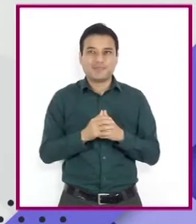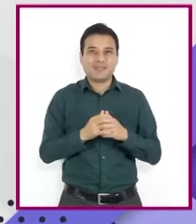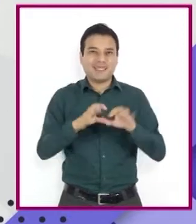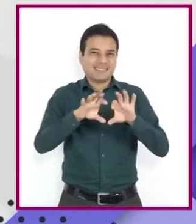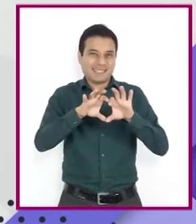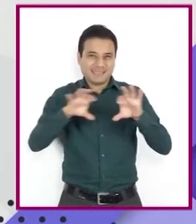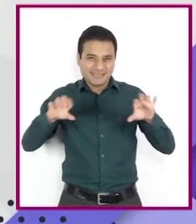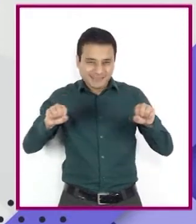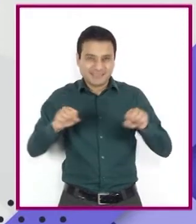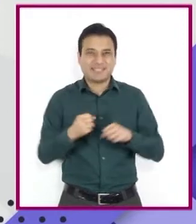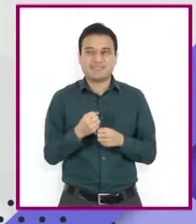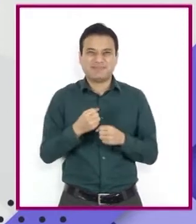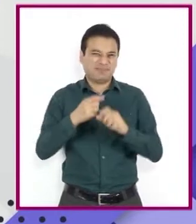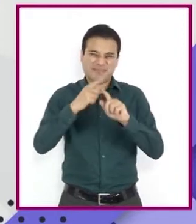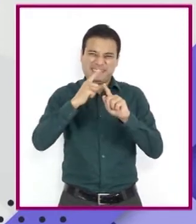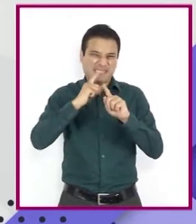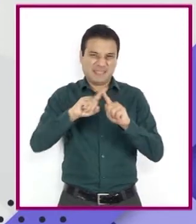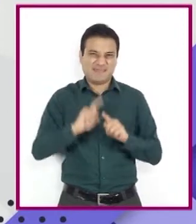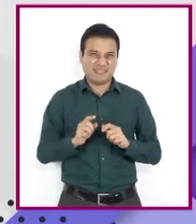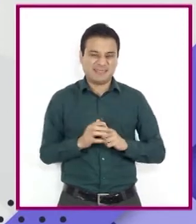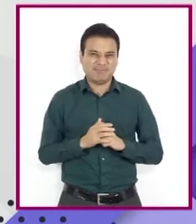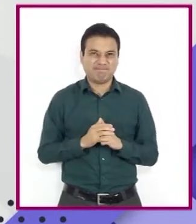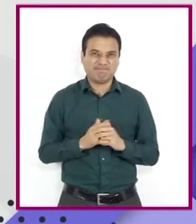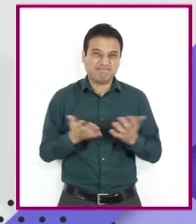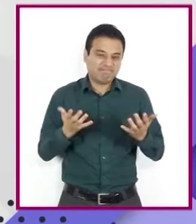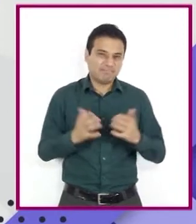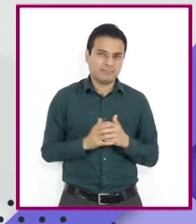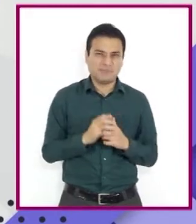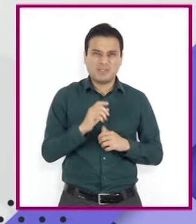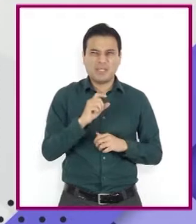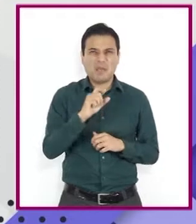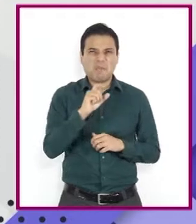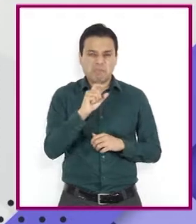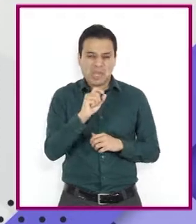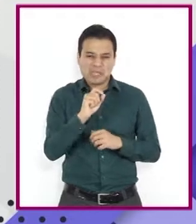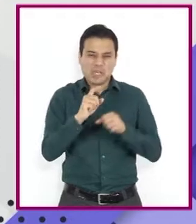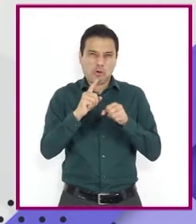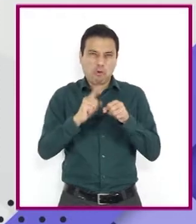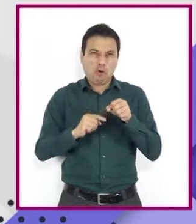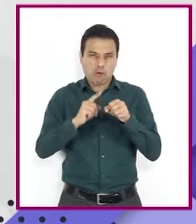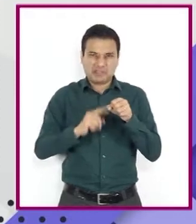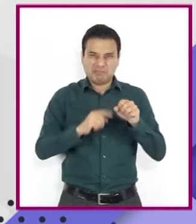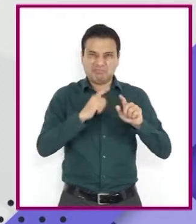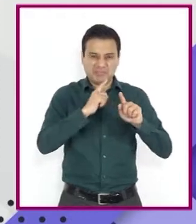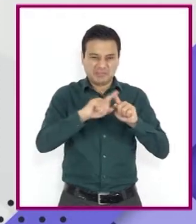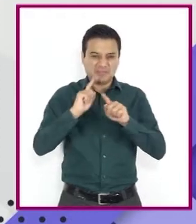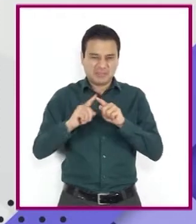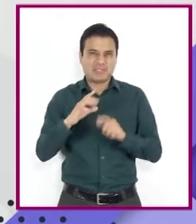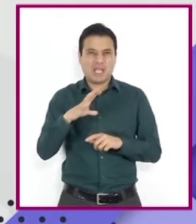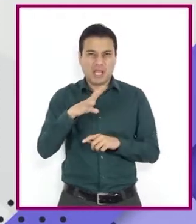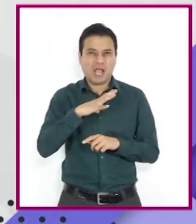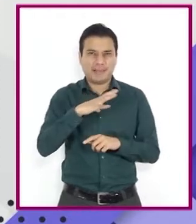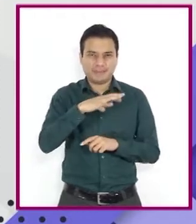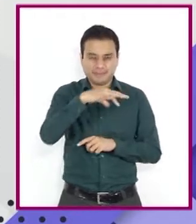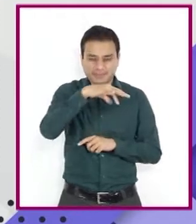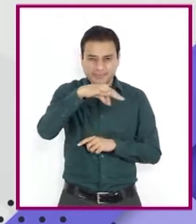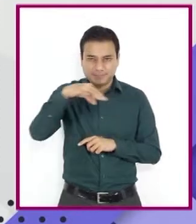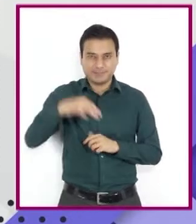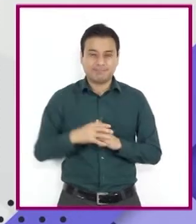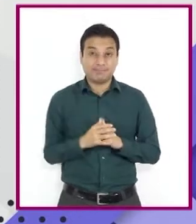entre otros. Y aunque no son más de 20 los colores aprobados para su consumo en alimentos,